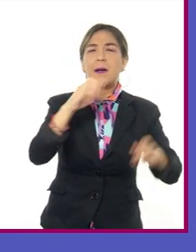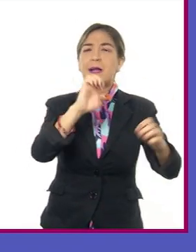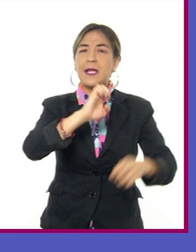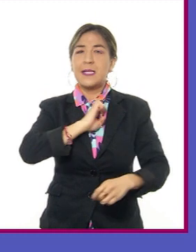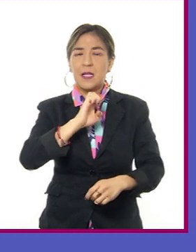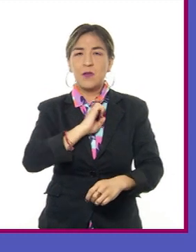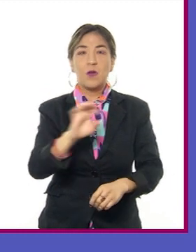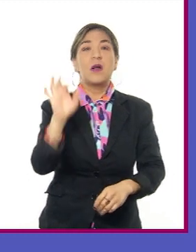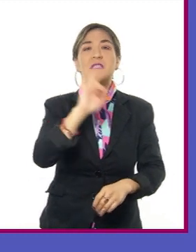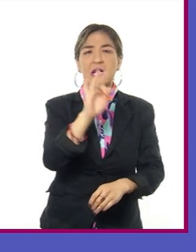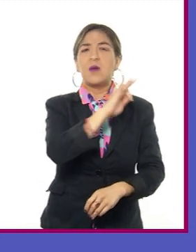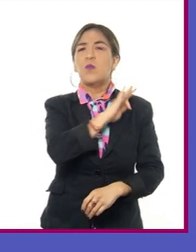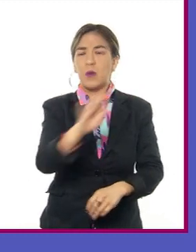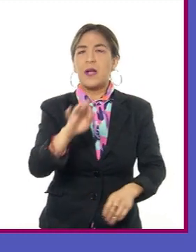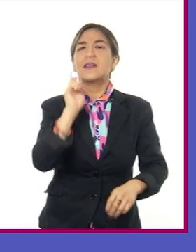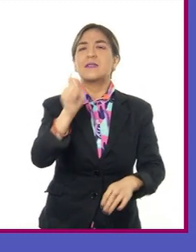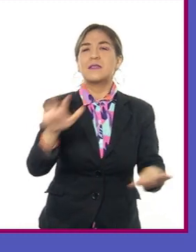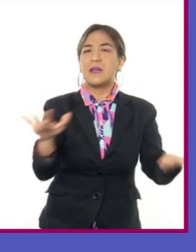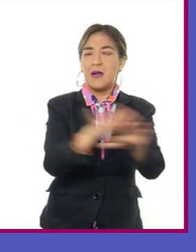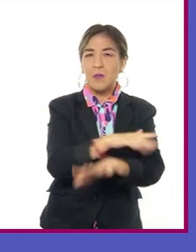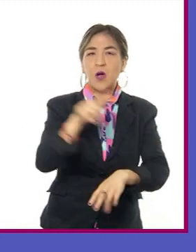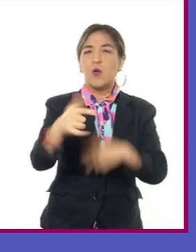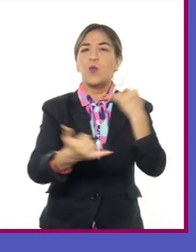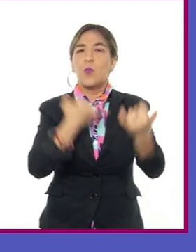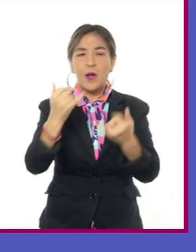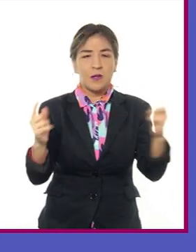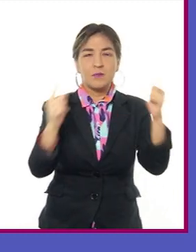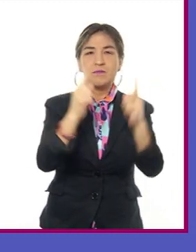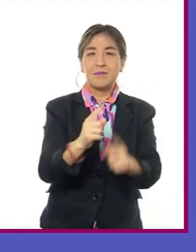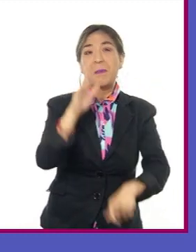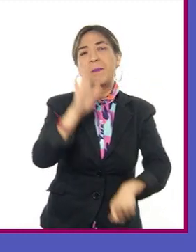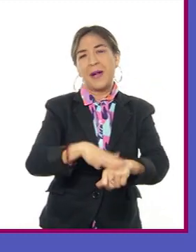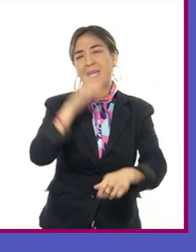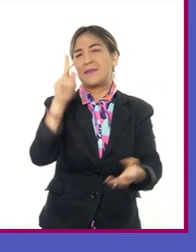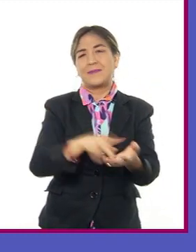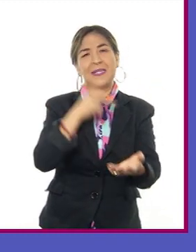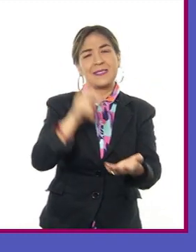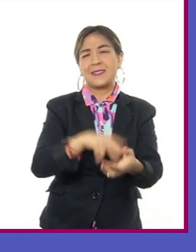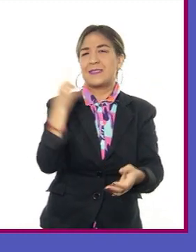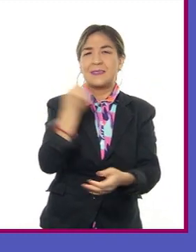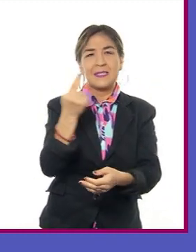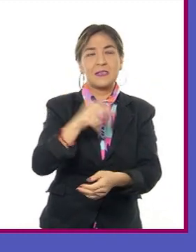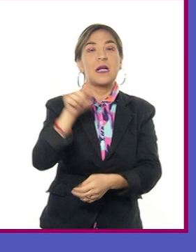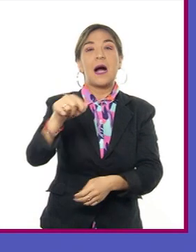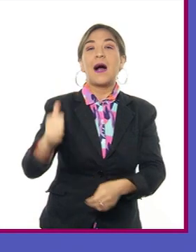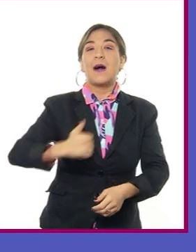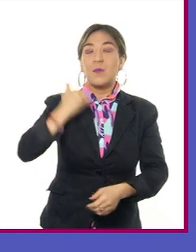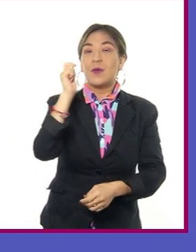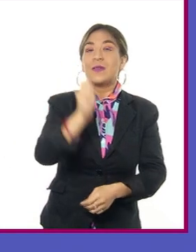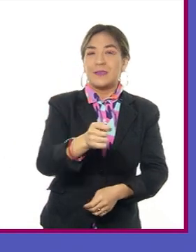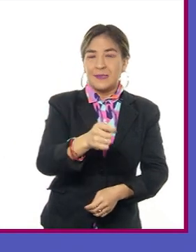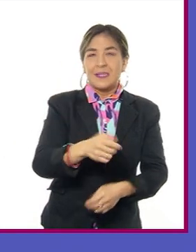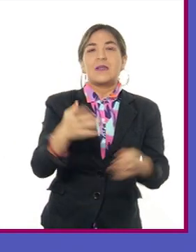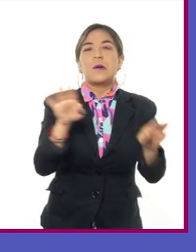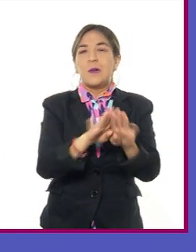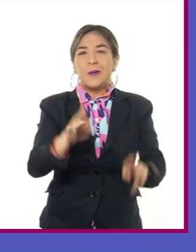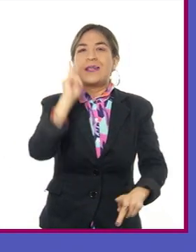entrenador puede cambiar a los jugadores las veces que requiera, aprovechando